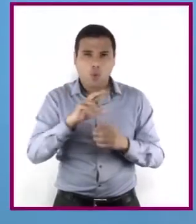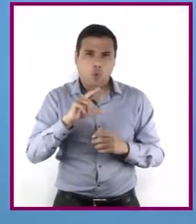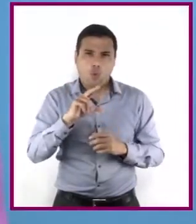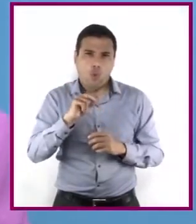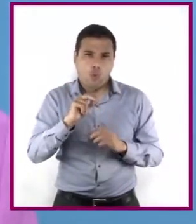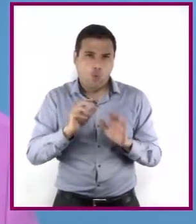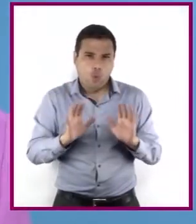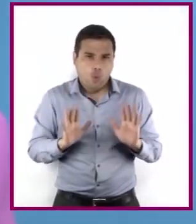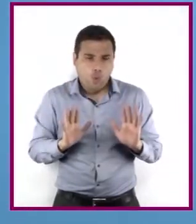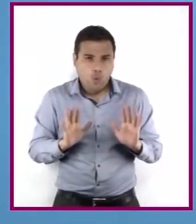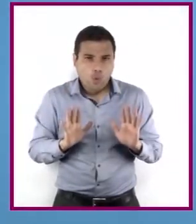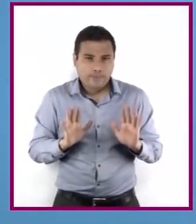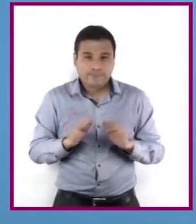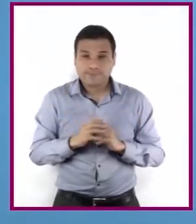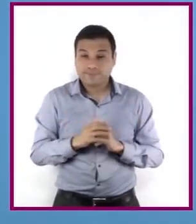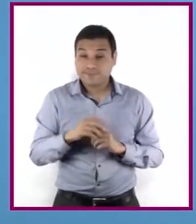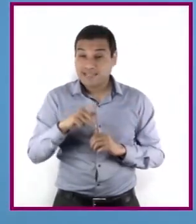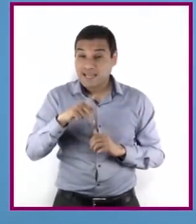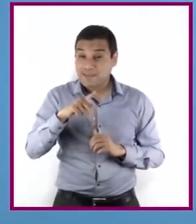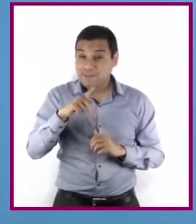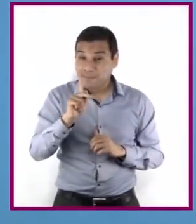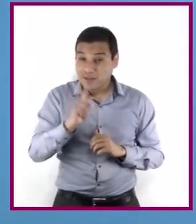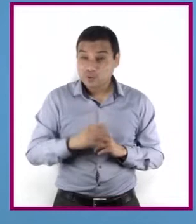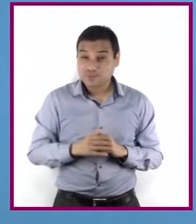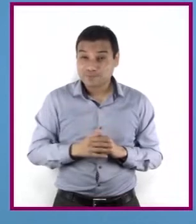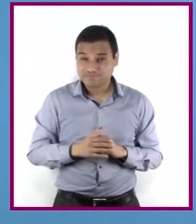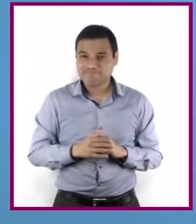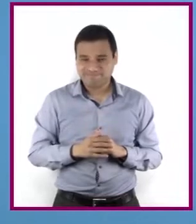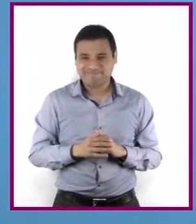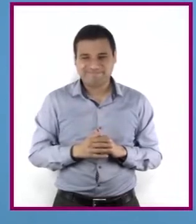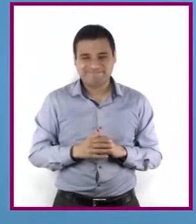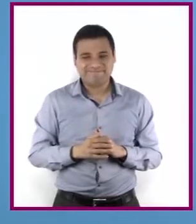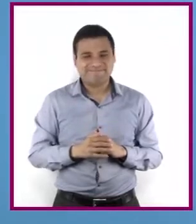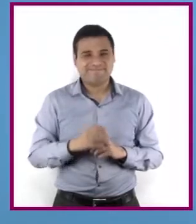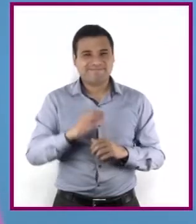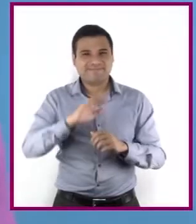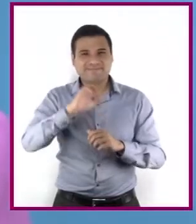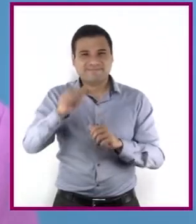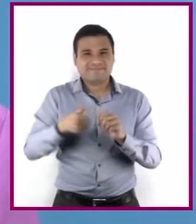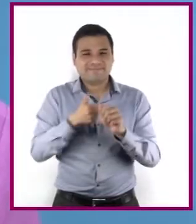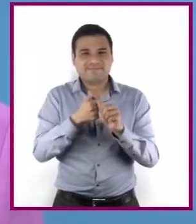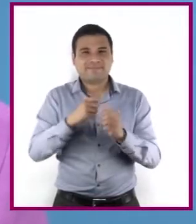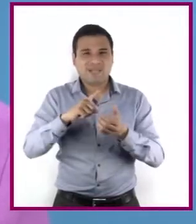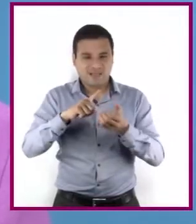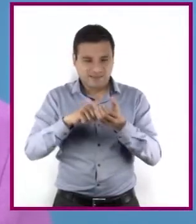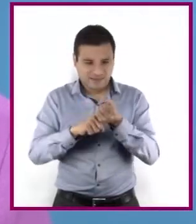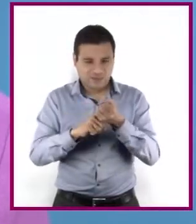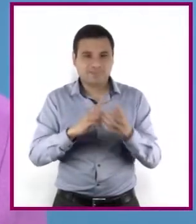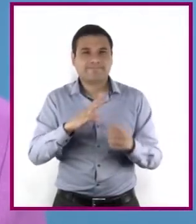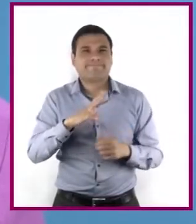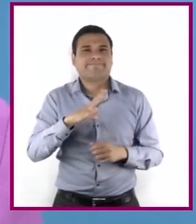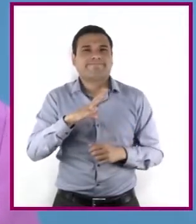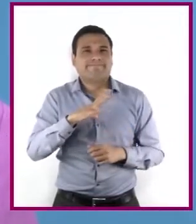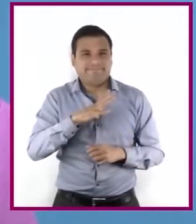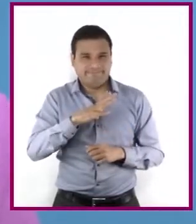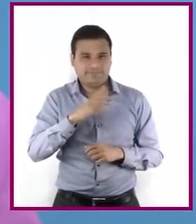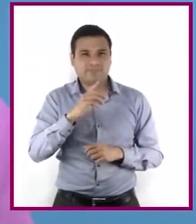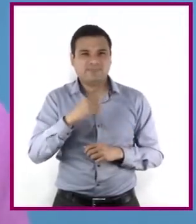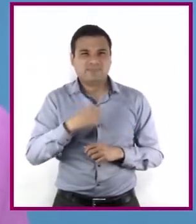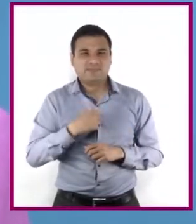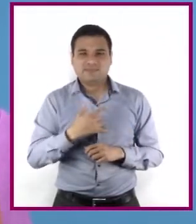trato, pero constituye el móvil que origina ese trato discriminatorio. En